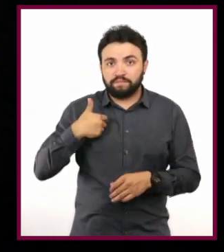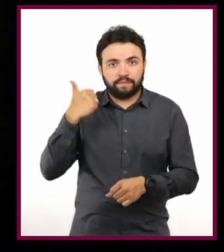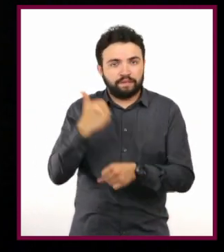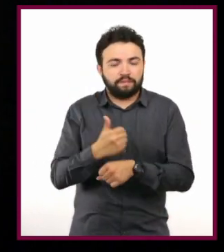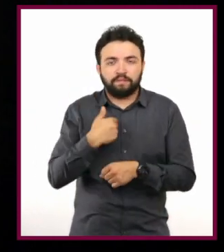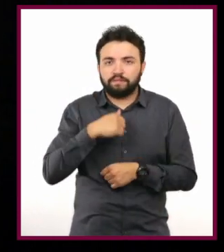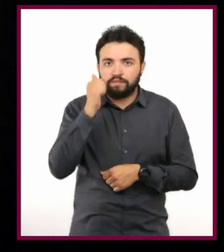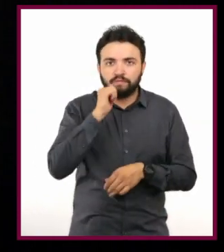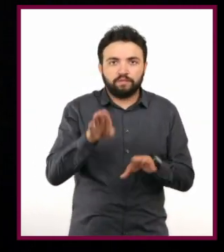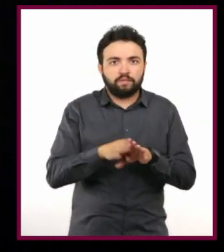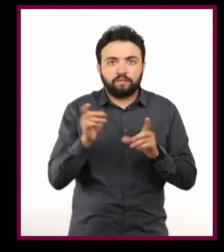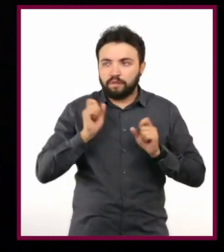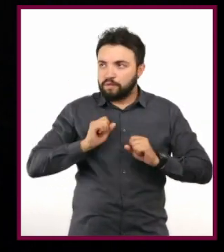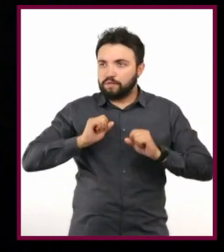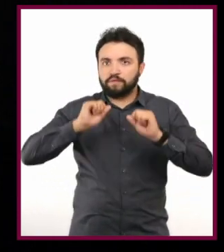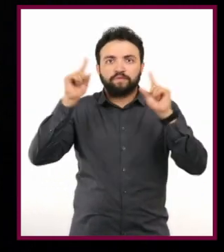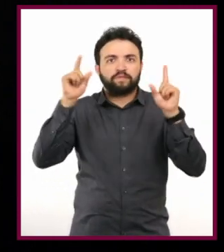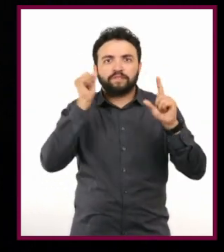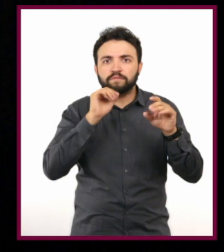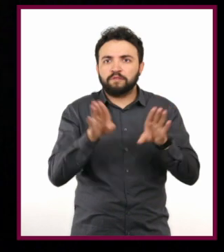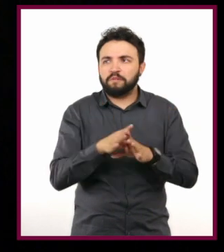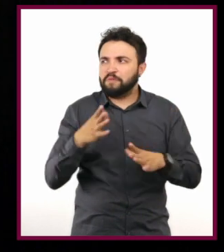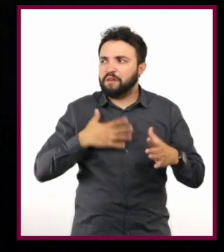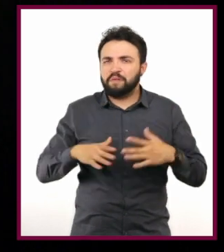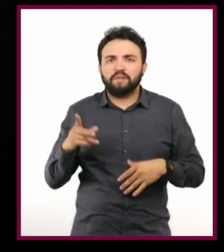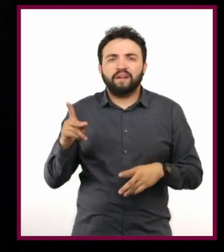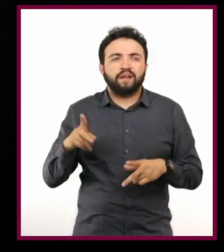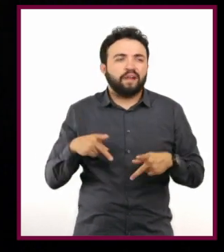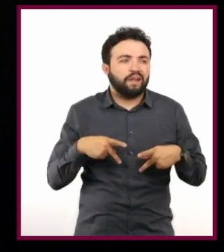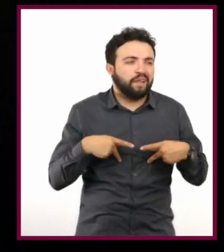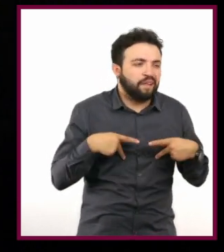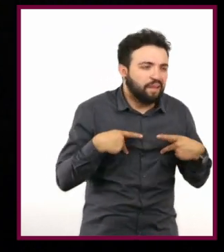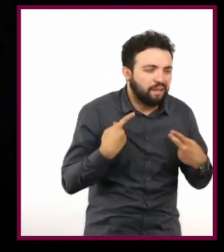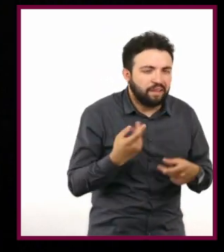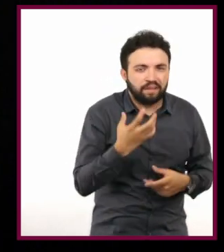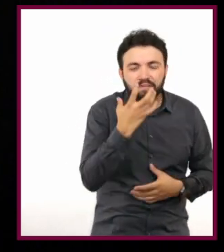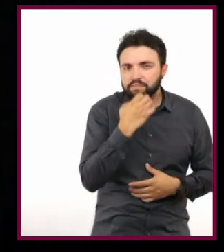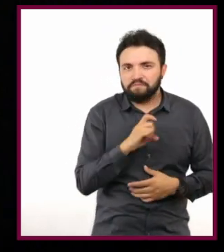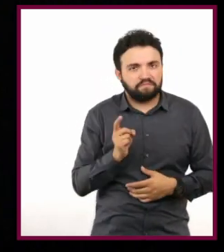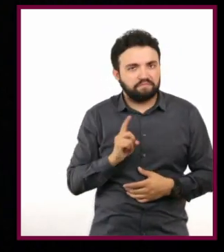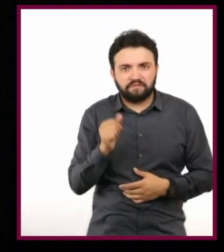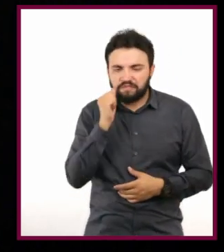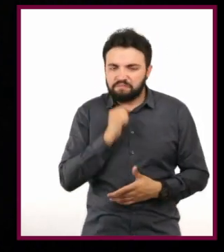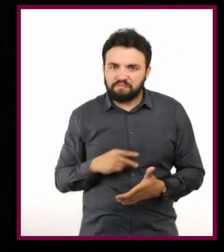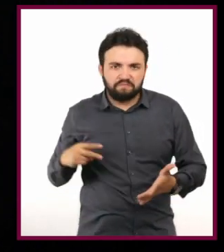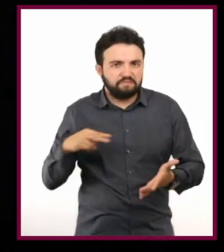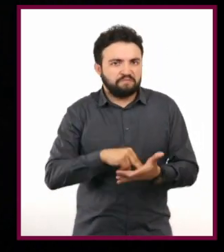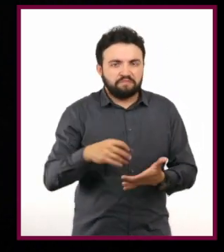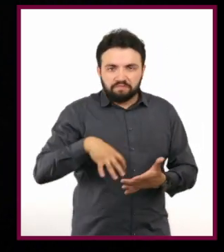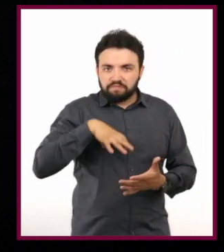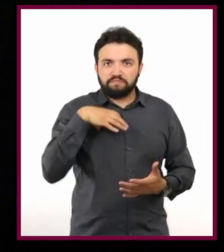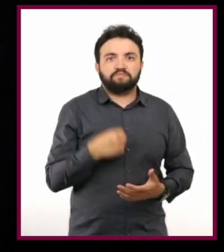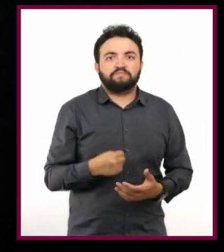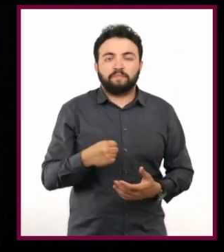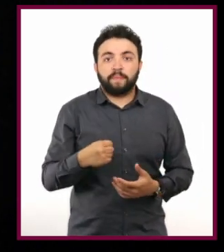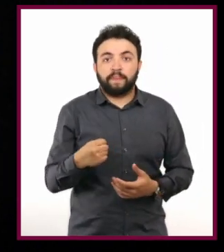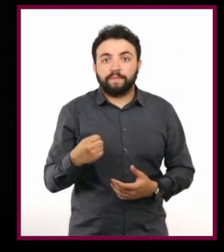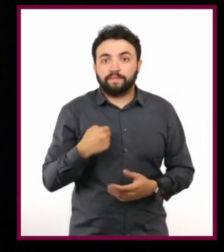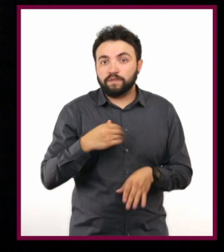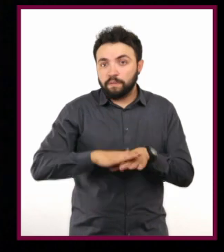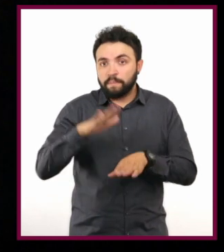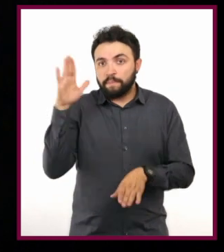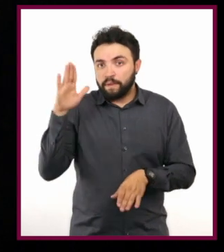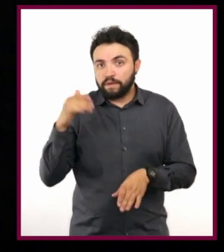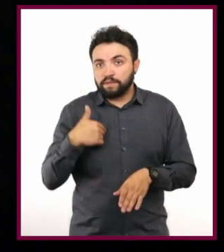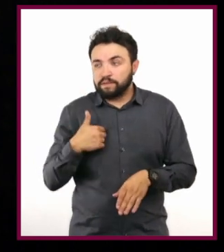siempre he admirado su temple de acero. No se doblega la primera, Pero lo que más aprecio de mi abuelo